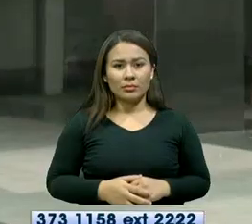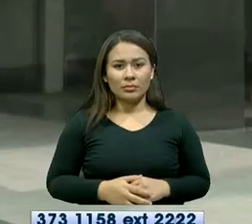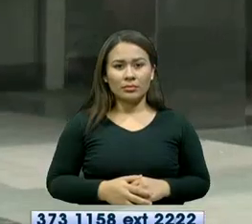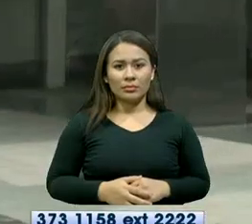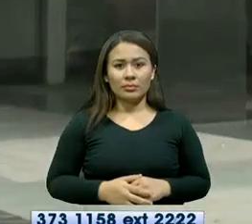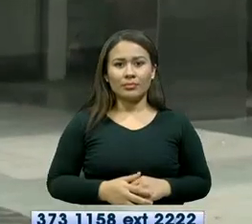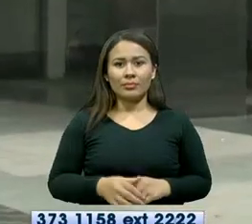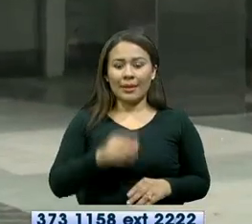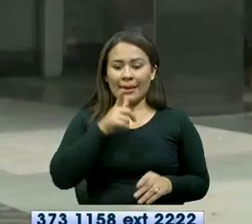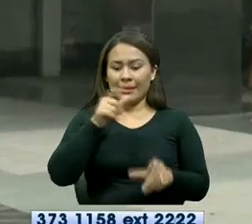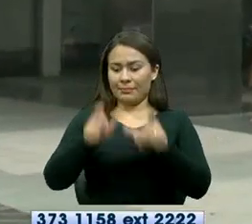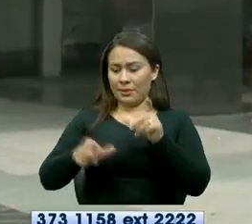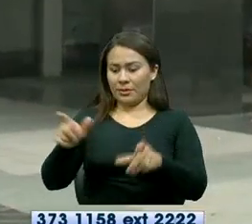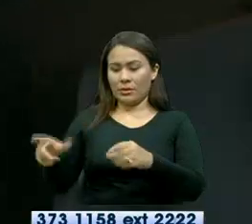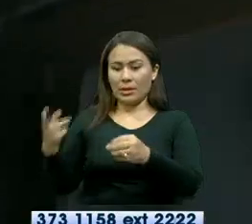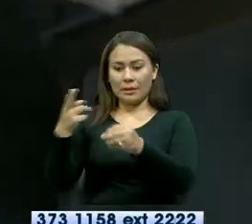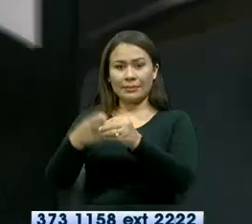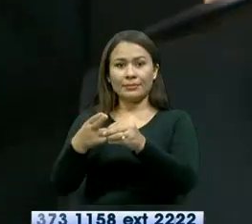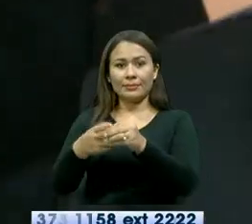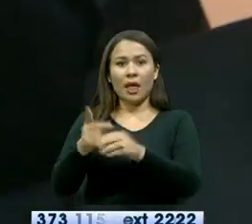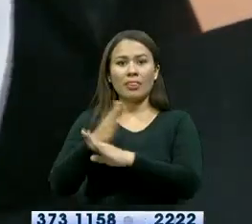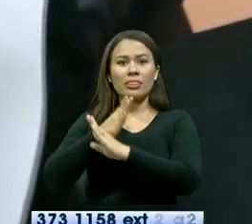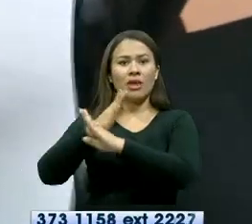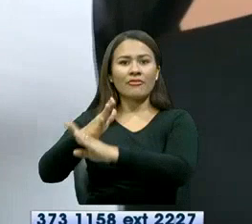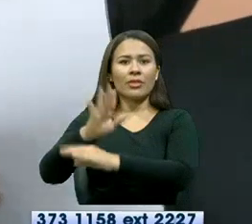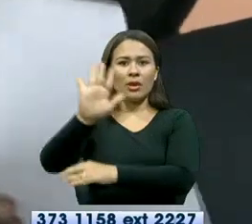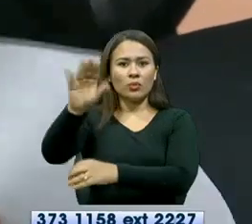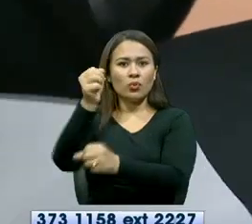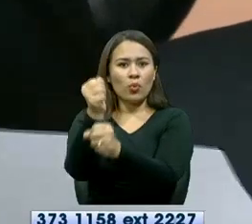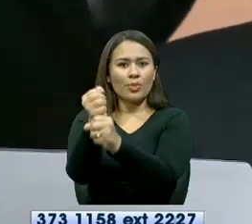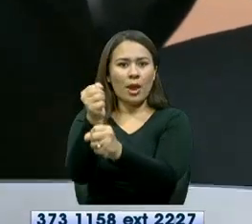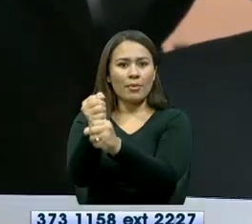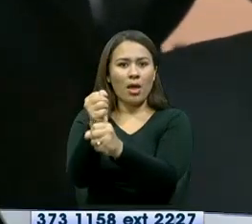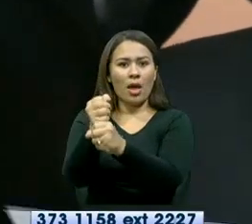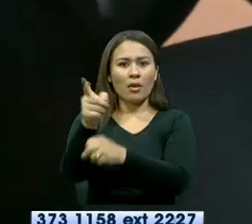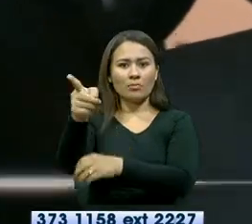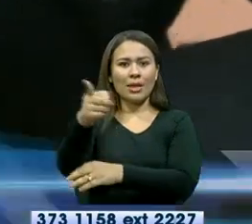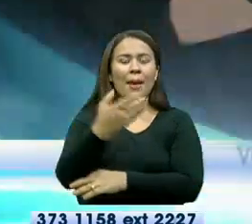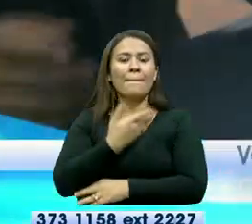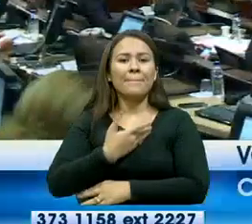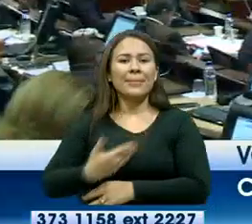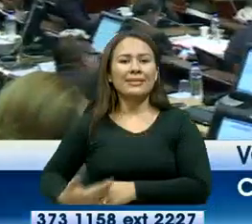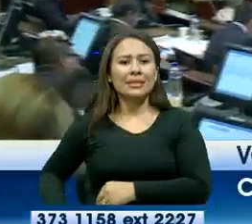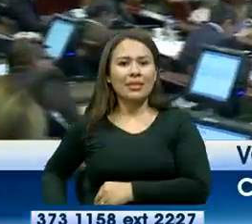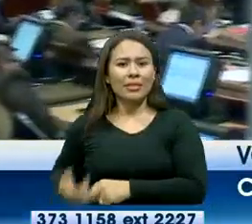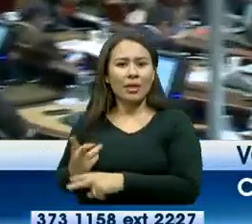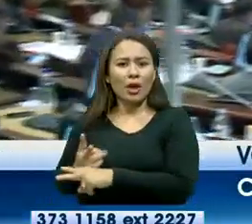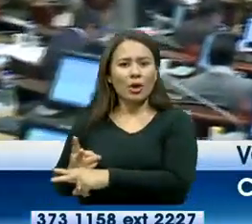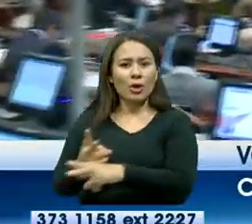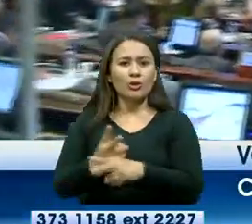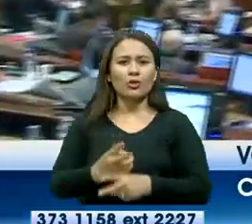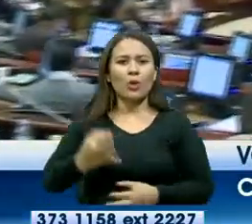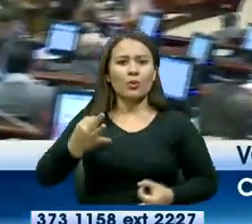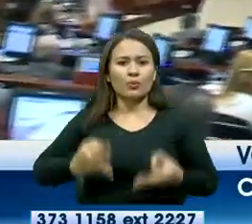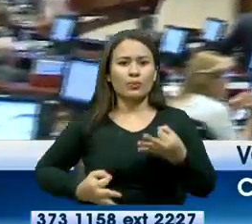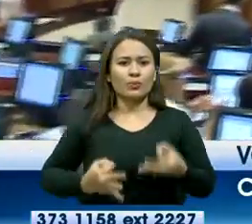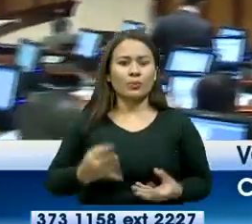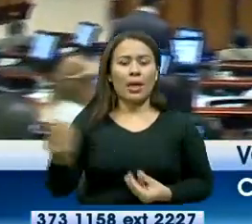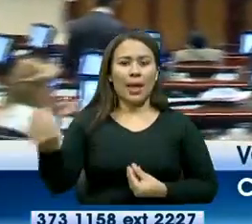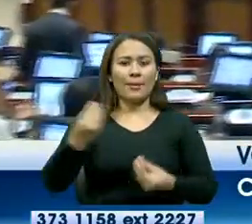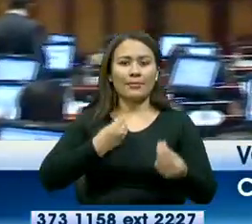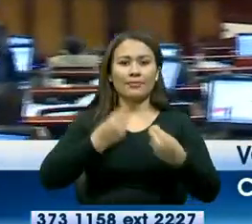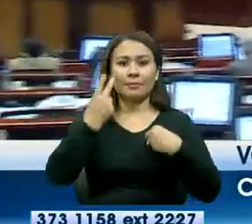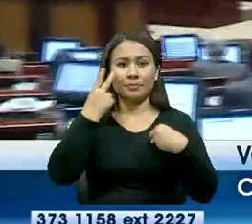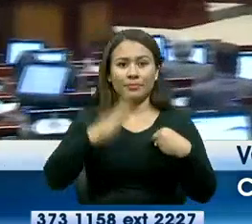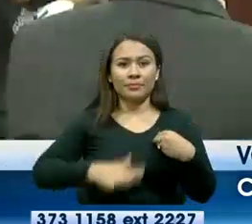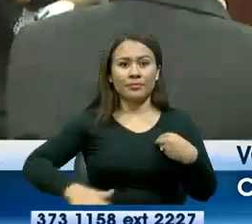Los vocales del Consejo de la Judicatura defienden el trabajo de Gustavo Yalc al frente de la institución y desestiman las pruebas que la oposición en la Asamblea